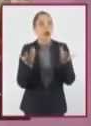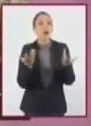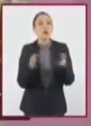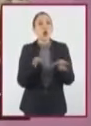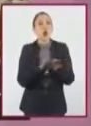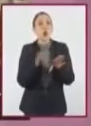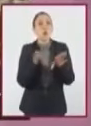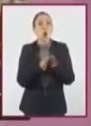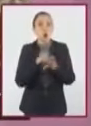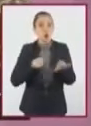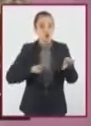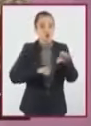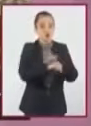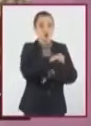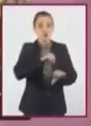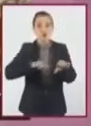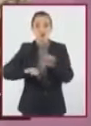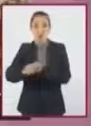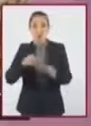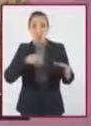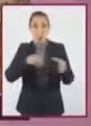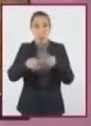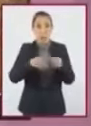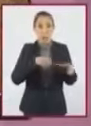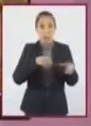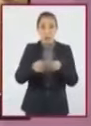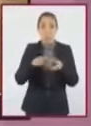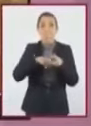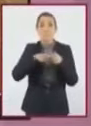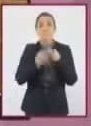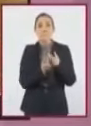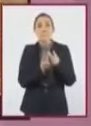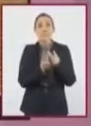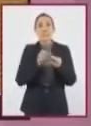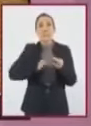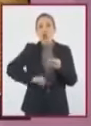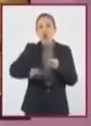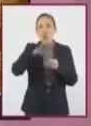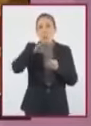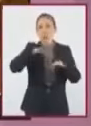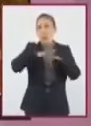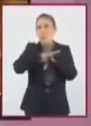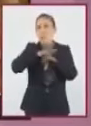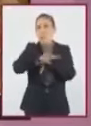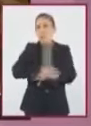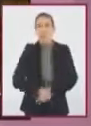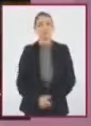llevaban a cabo las transacciones comerciales comenzó a cambiar en la primera mitad del siglo XIX.